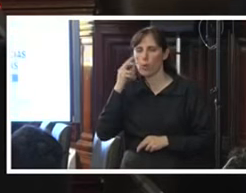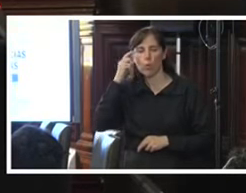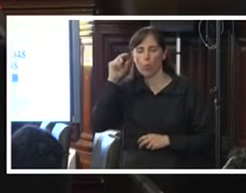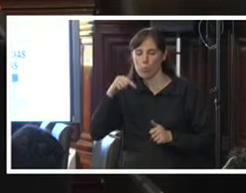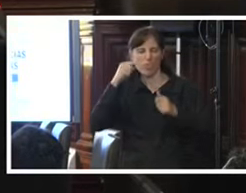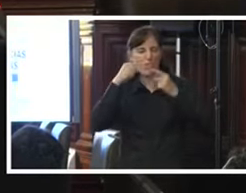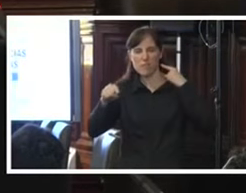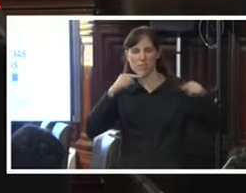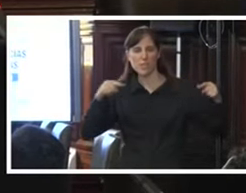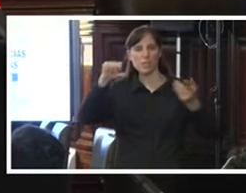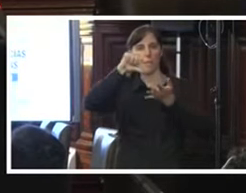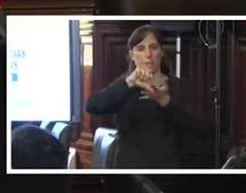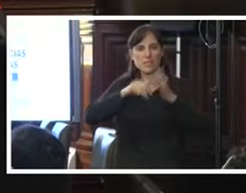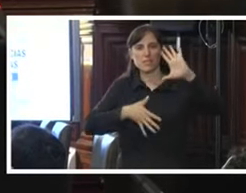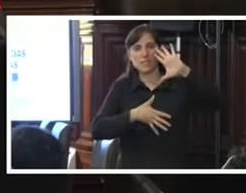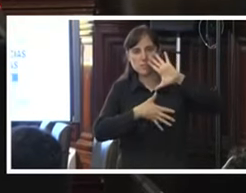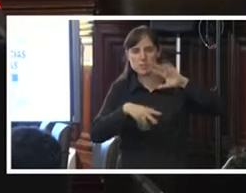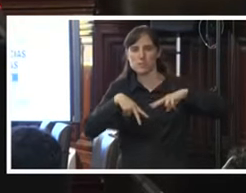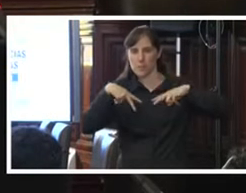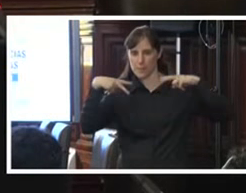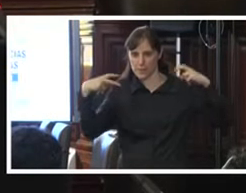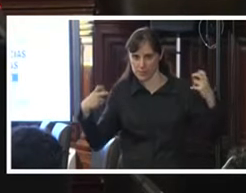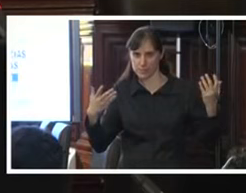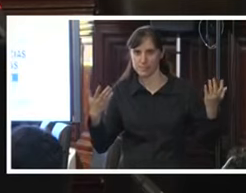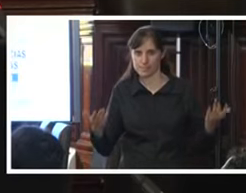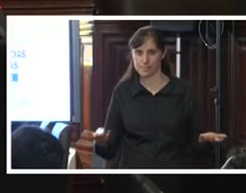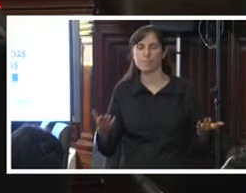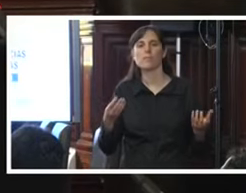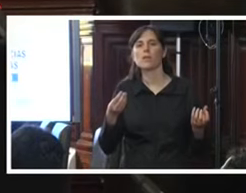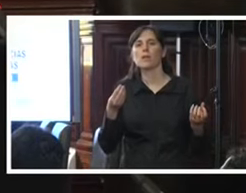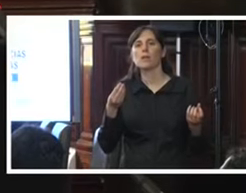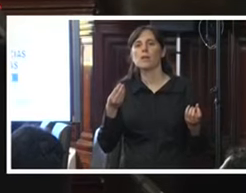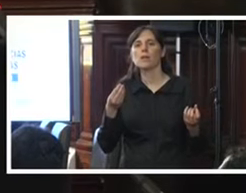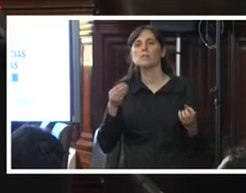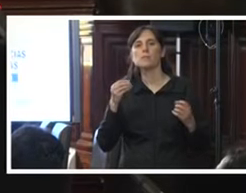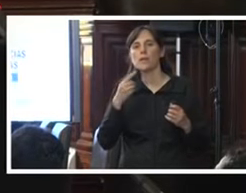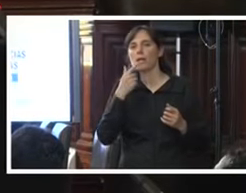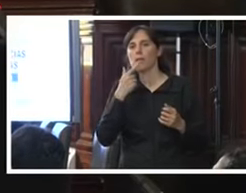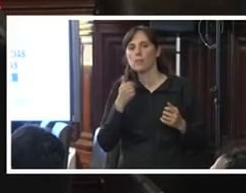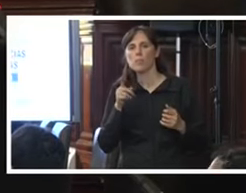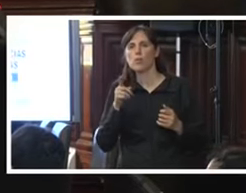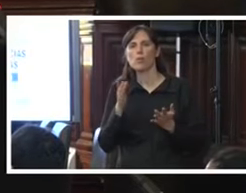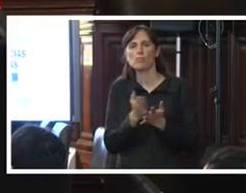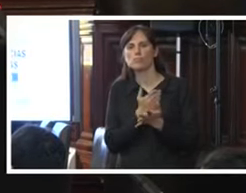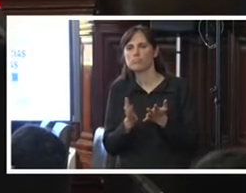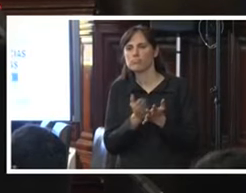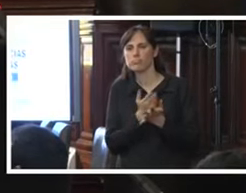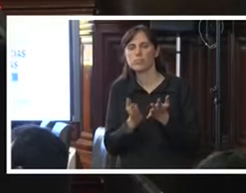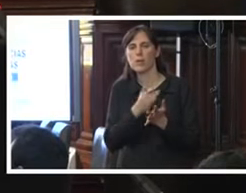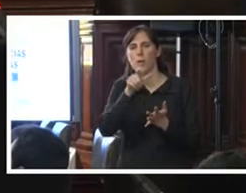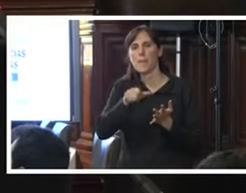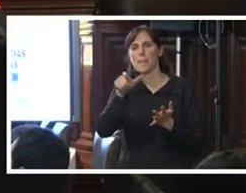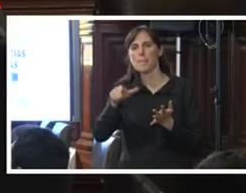en nuestros países a través de nuestras investigaciones entre ellas cabe rey señalar el rechazo y discriminación de personas